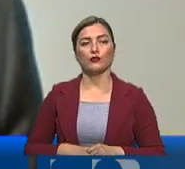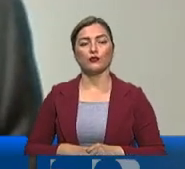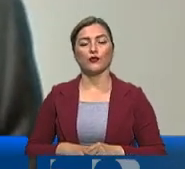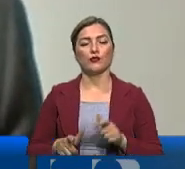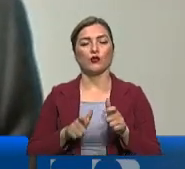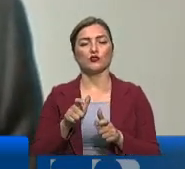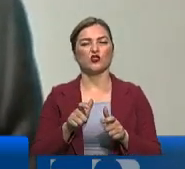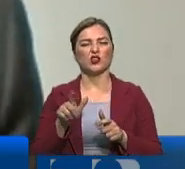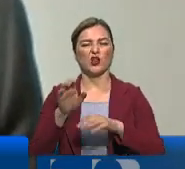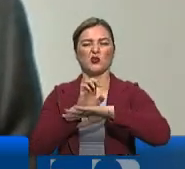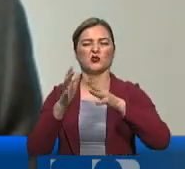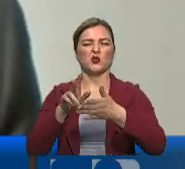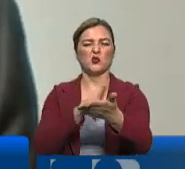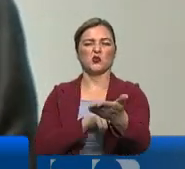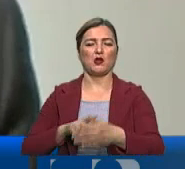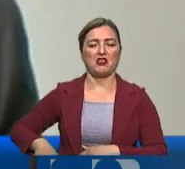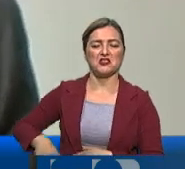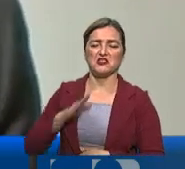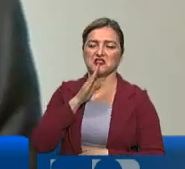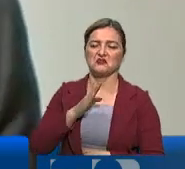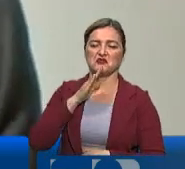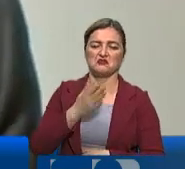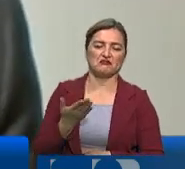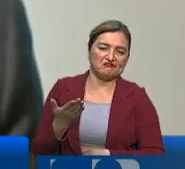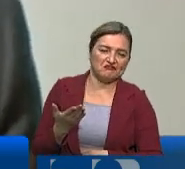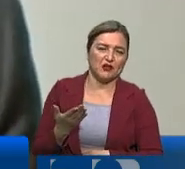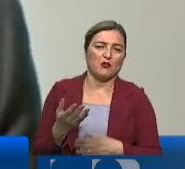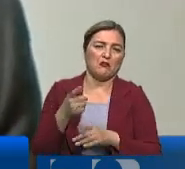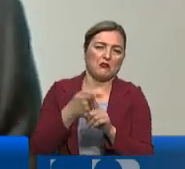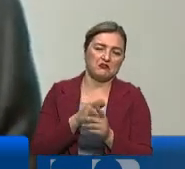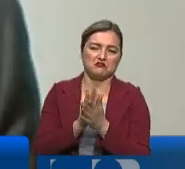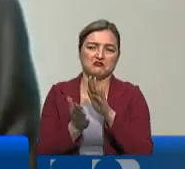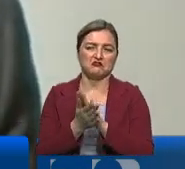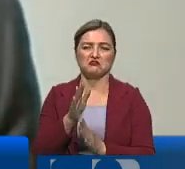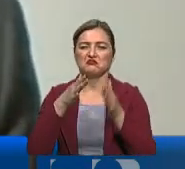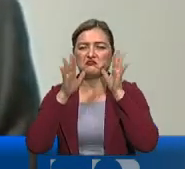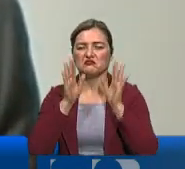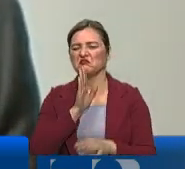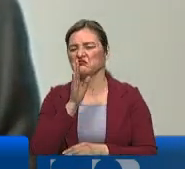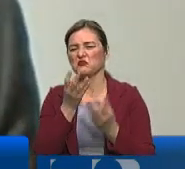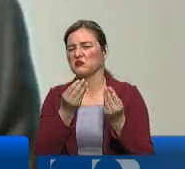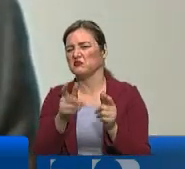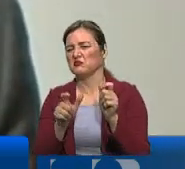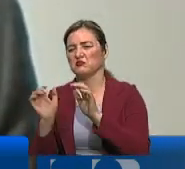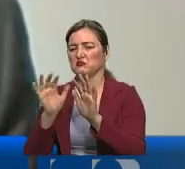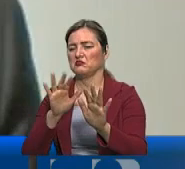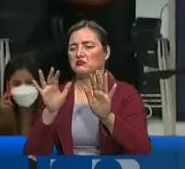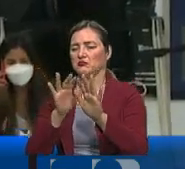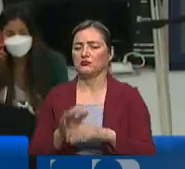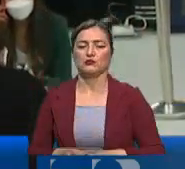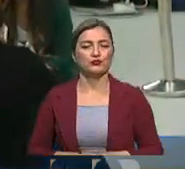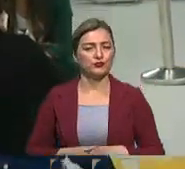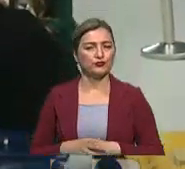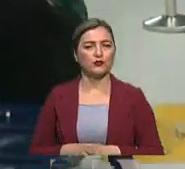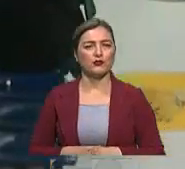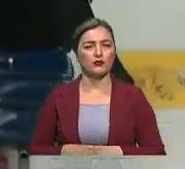los ecuatorianos de dejar las cosas al último. Entonces los meses de noviembre y diciembre se acumulan los usuarios.